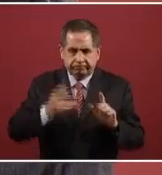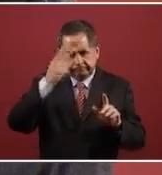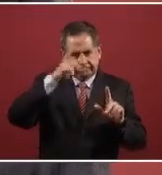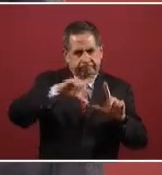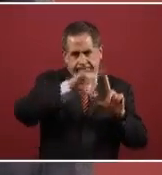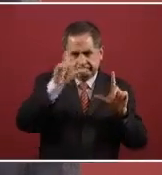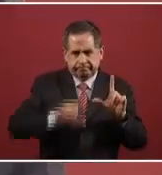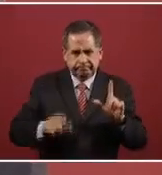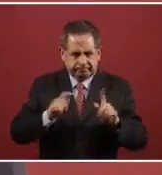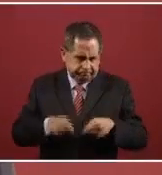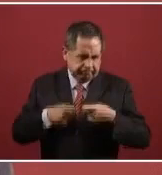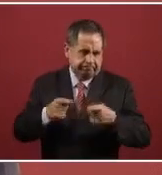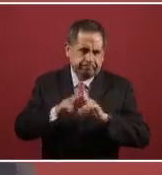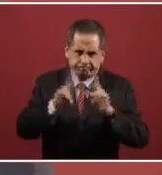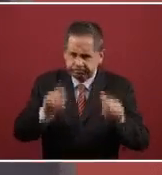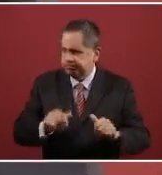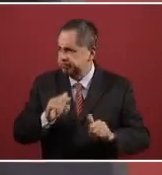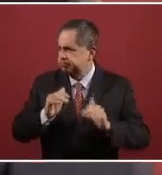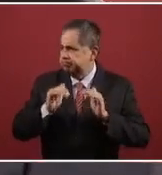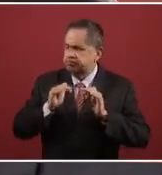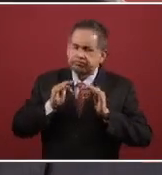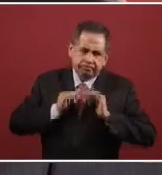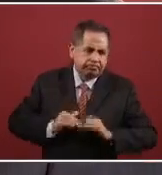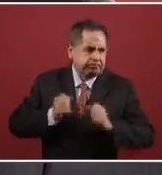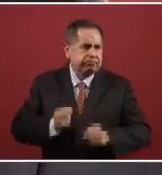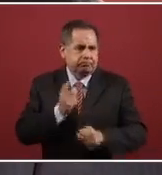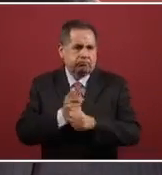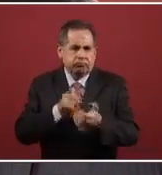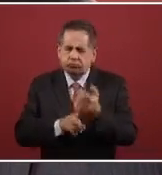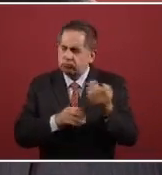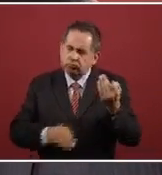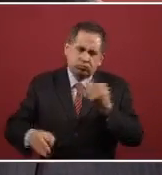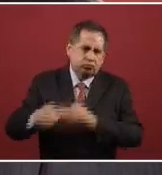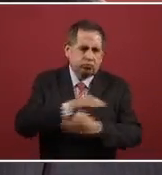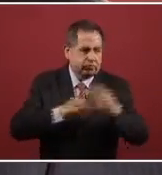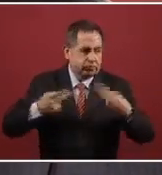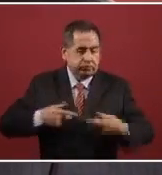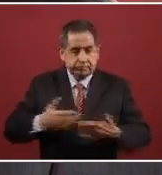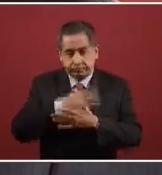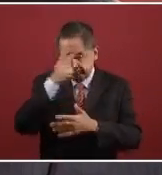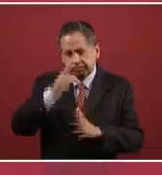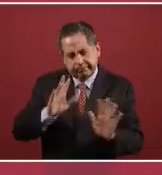país, garantizar la seguridad de todos los mexicanos.